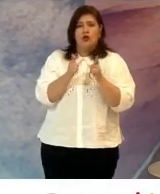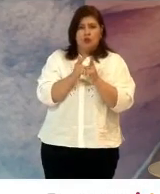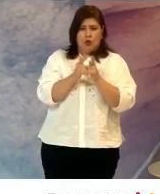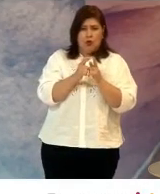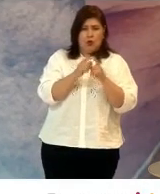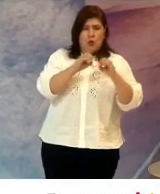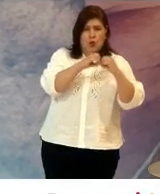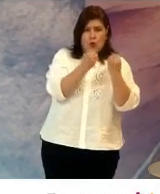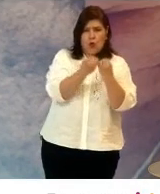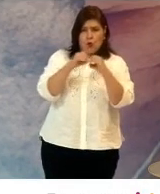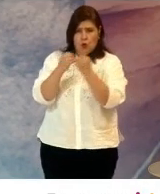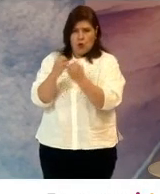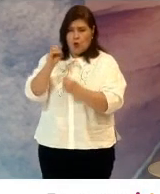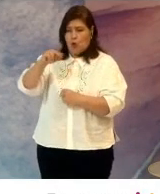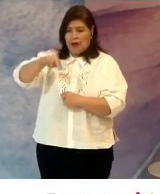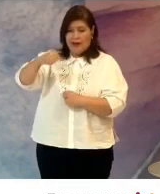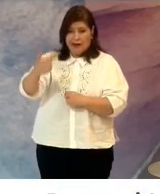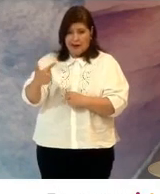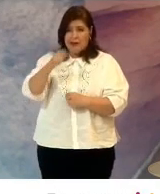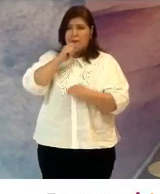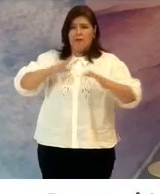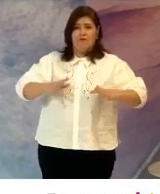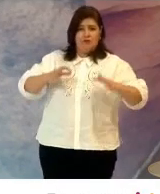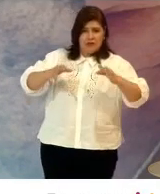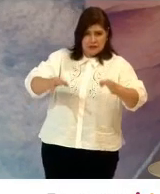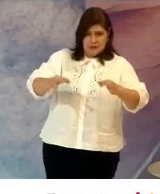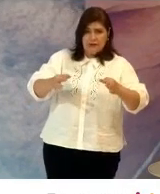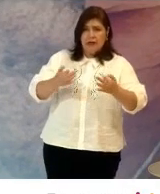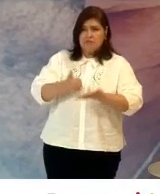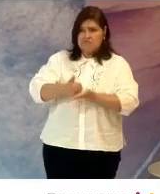fundaciones, y también